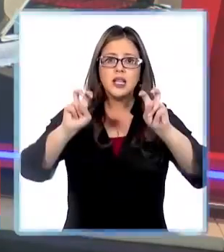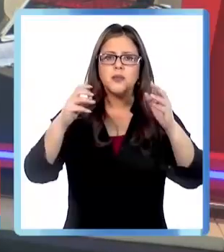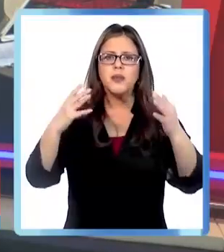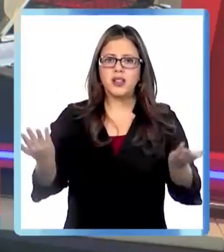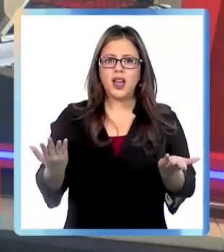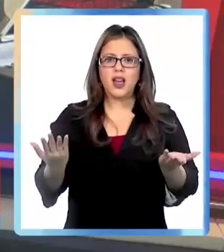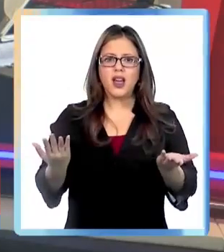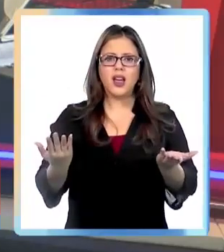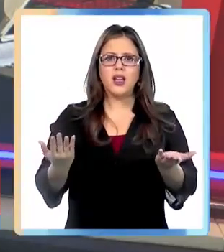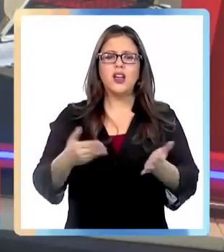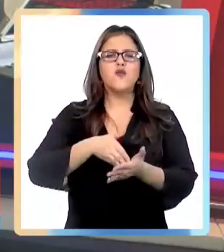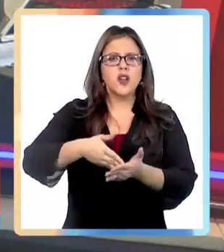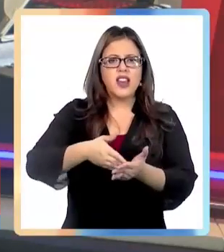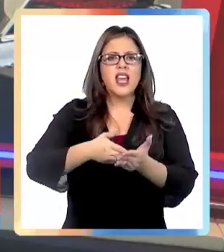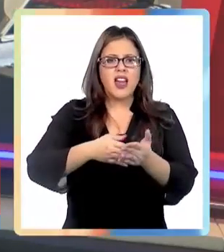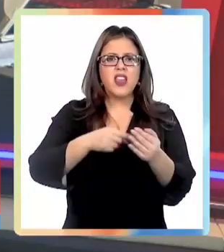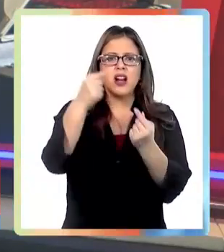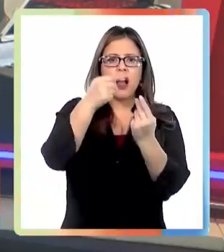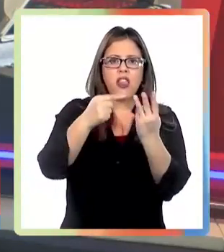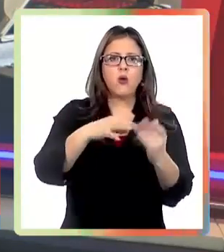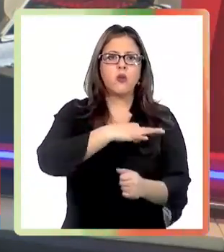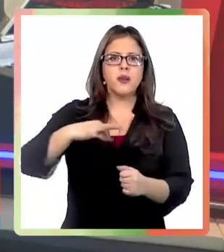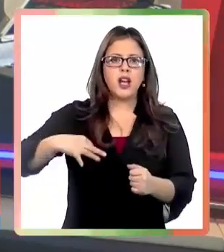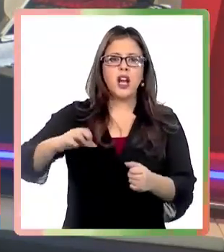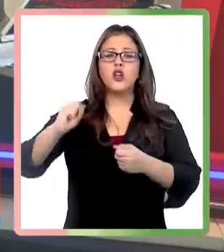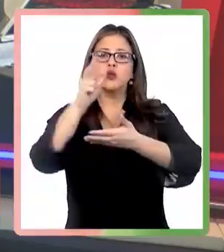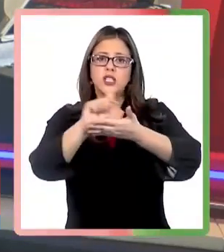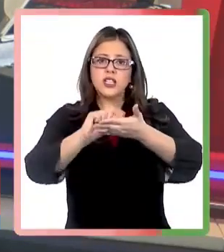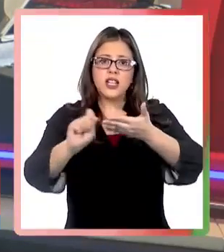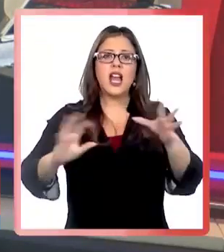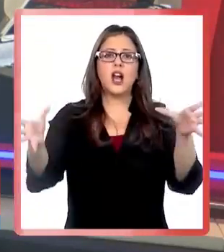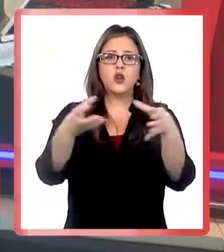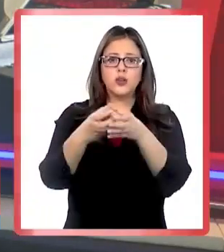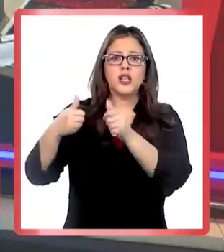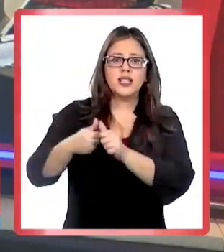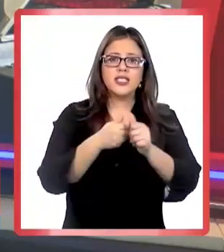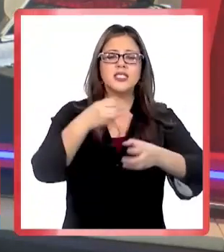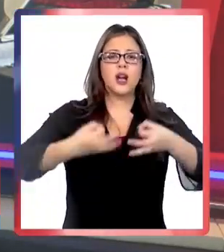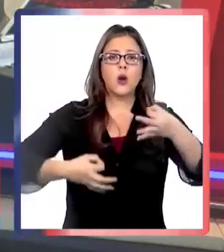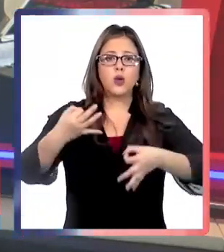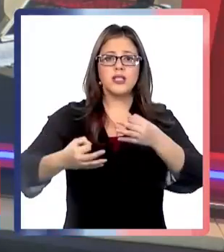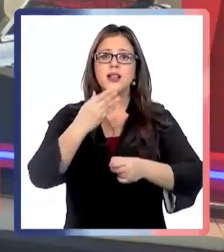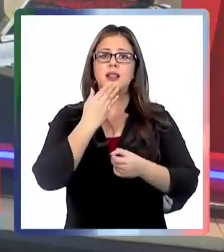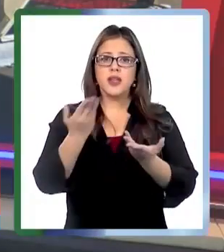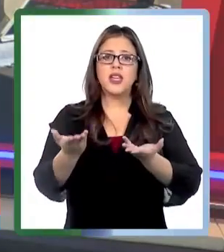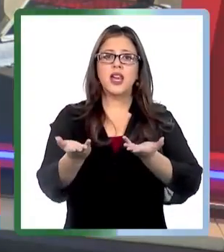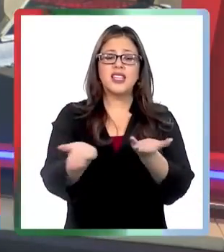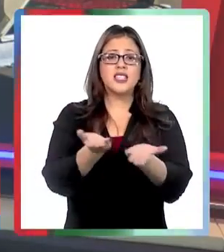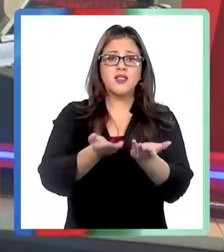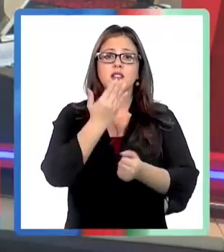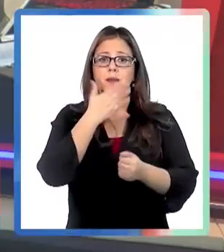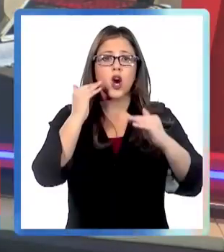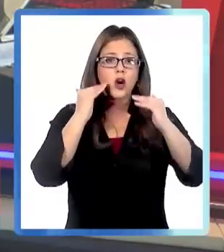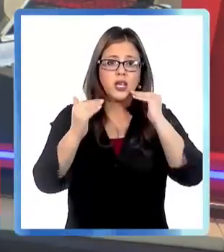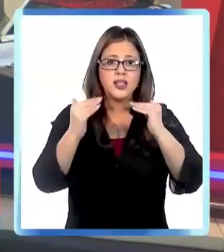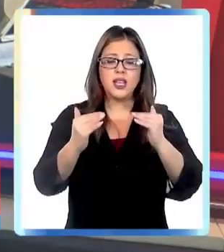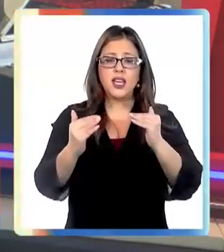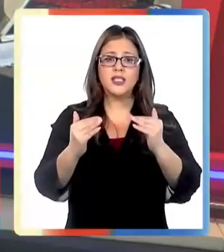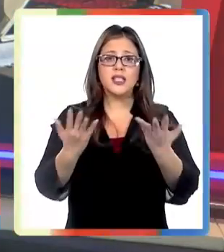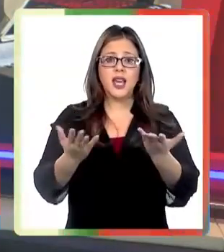la increíble fragilidad de los ministerios, subsecretarías, la Corporación de Asistencia Judicial y hasta el Servicio Mejor